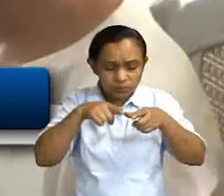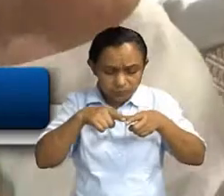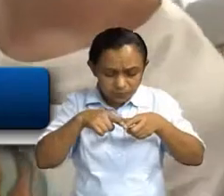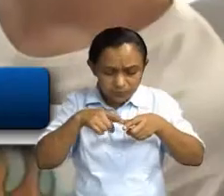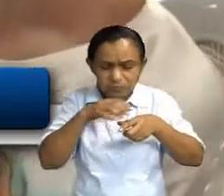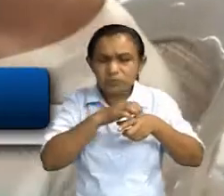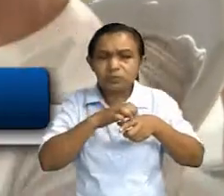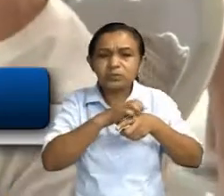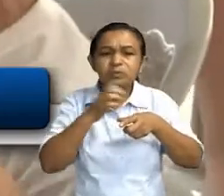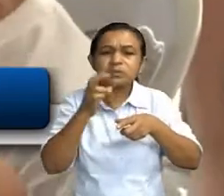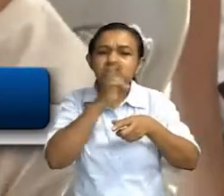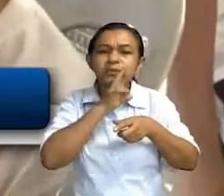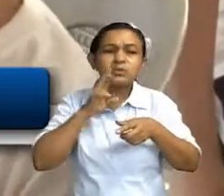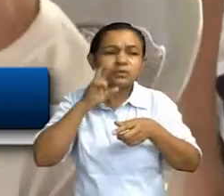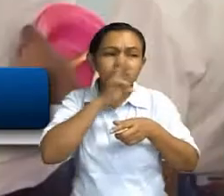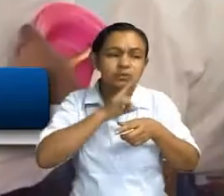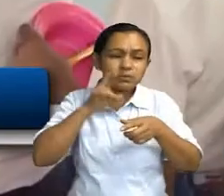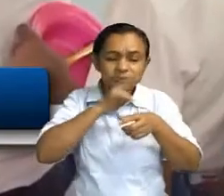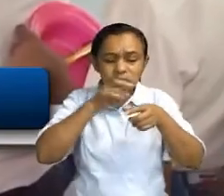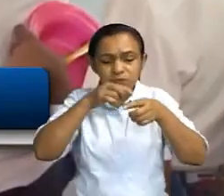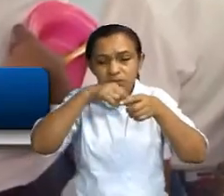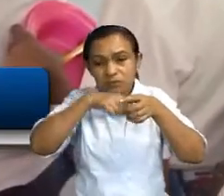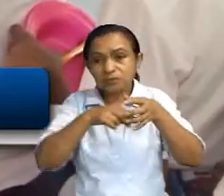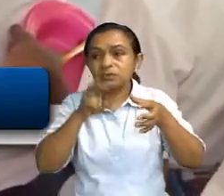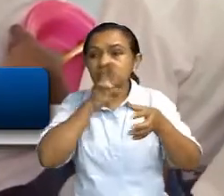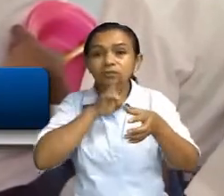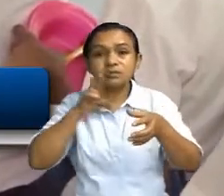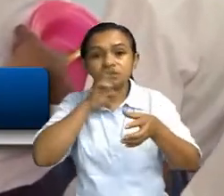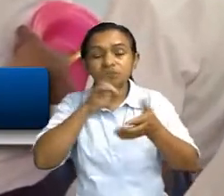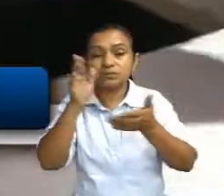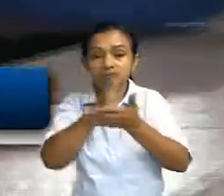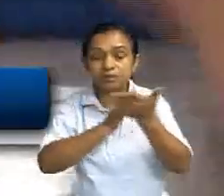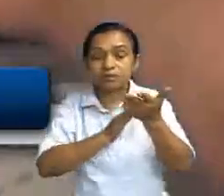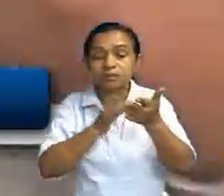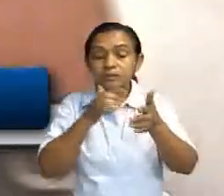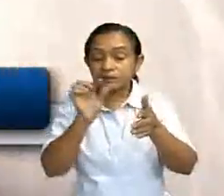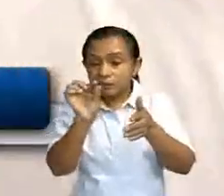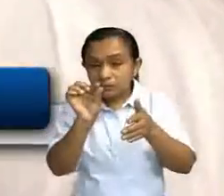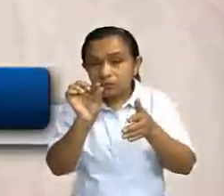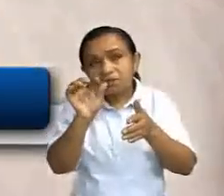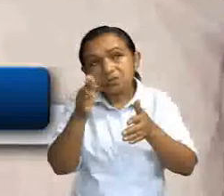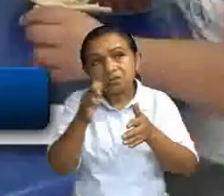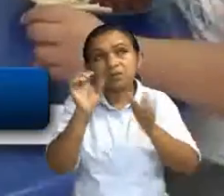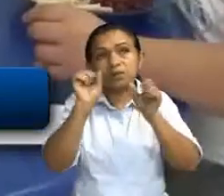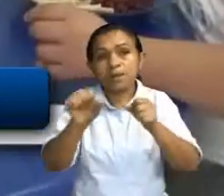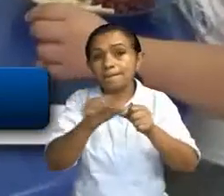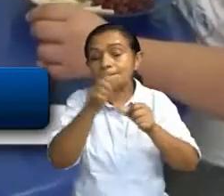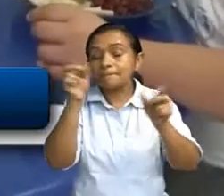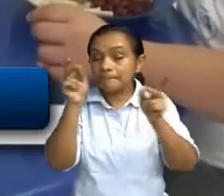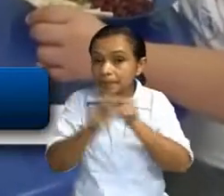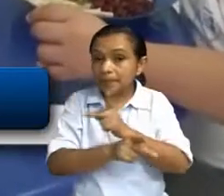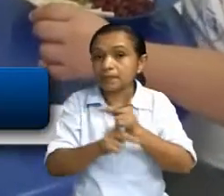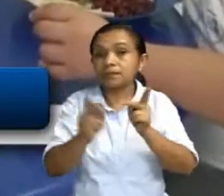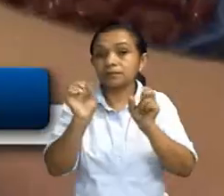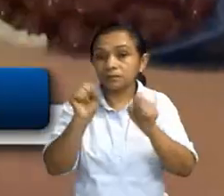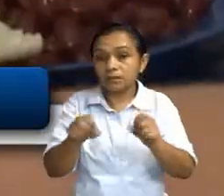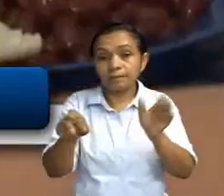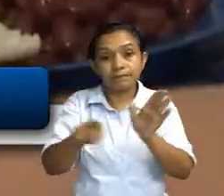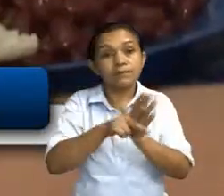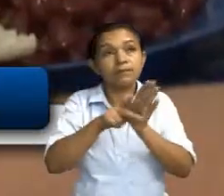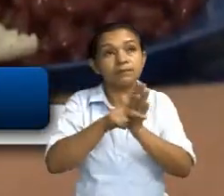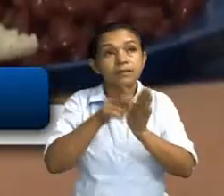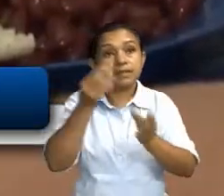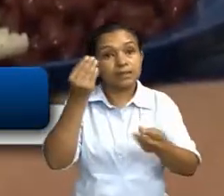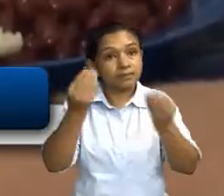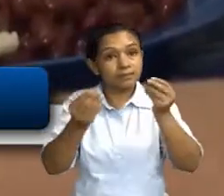los labios mayores, menores, y hay casos que son bien leves y hay casos que se pueden complicar, ¿ya? Entonces eso también